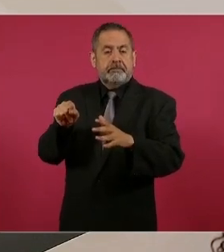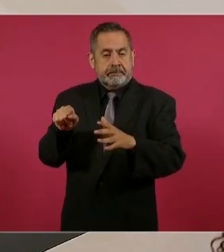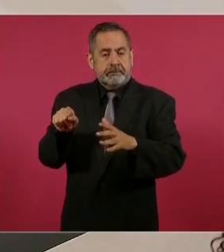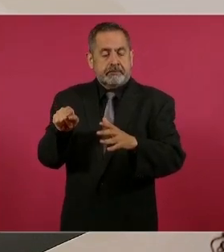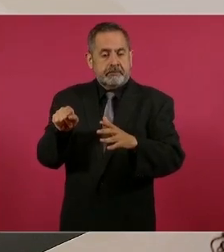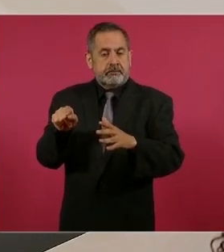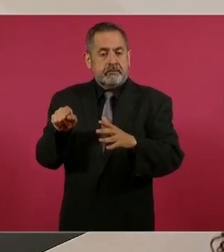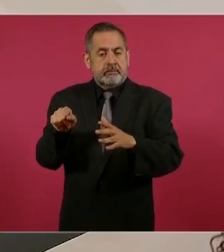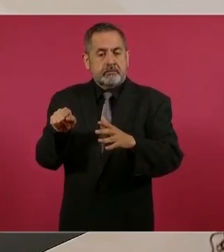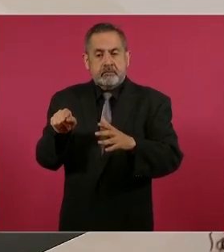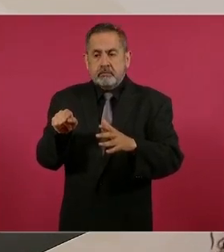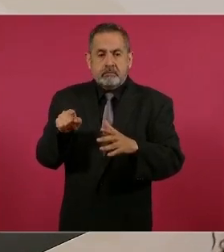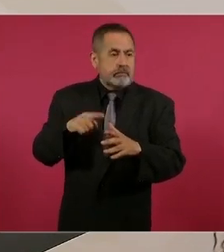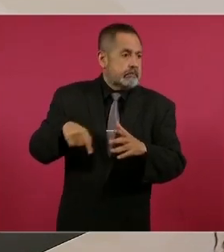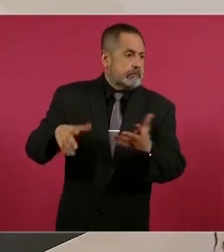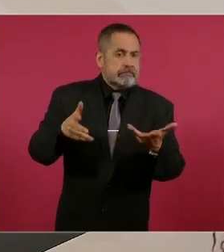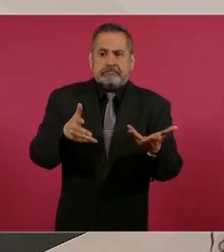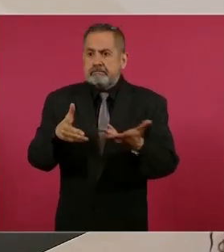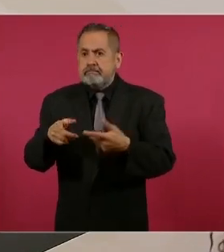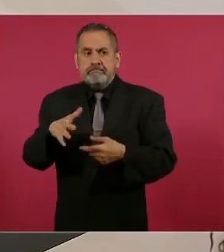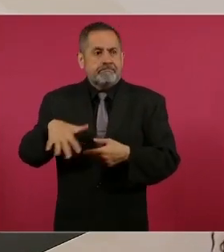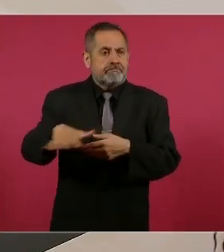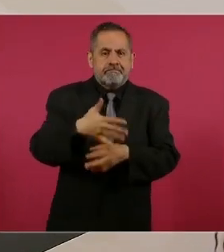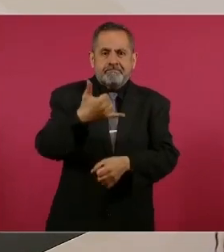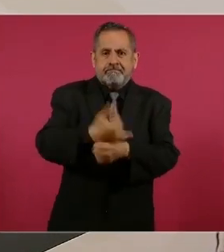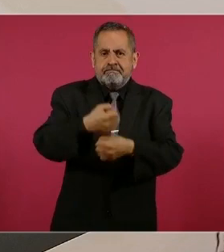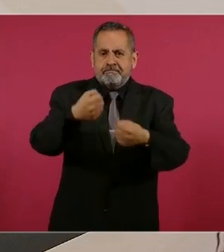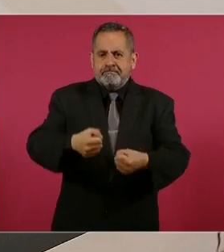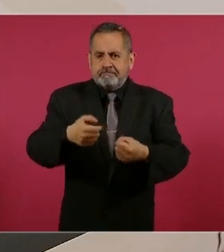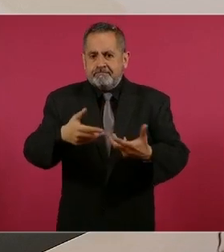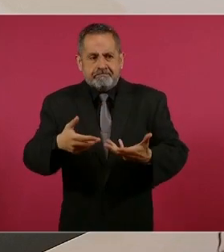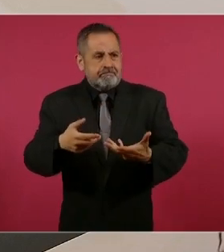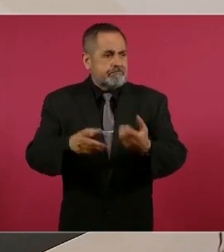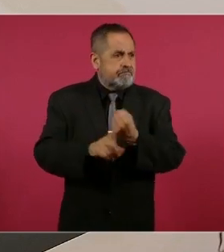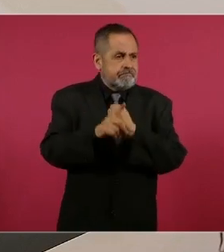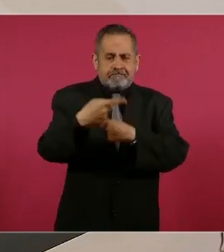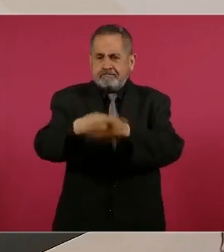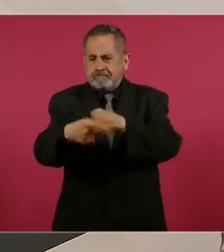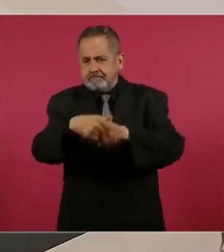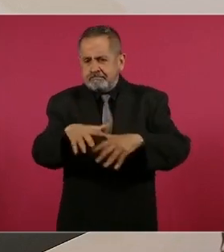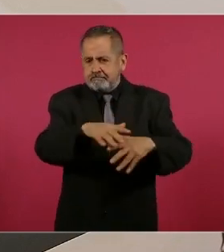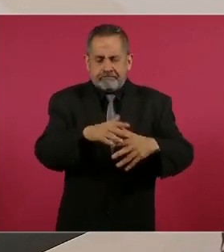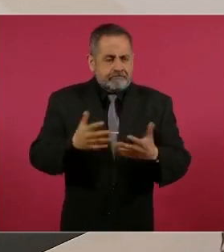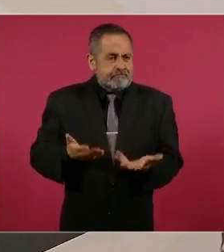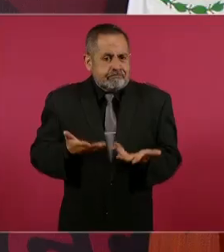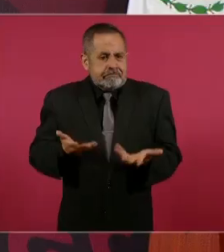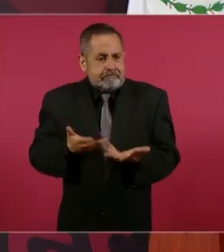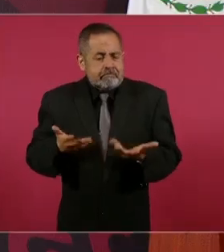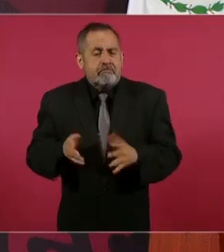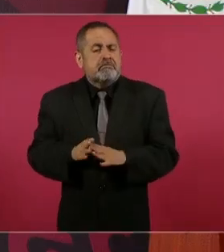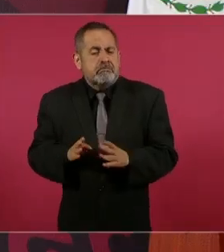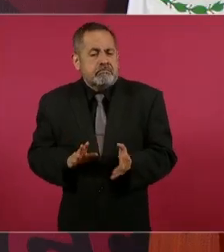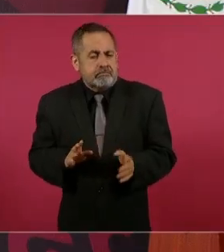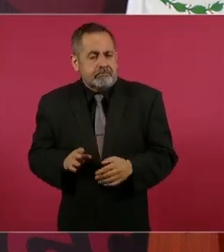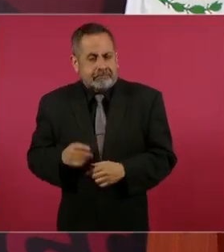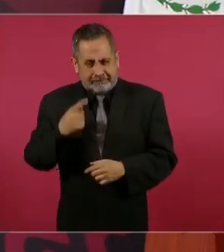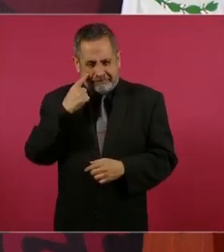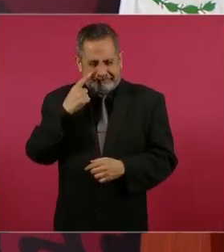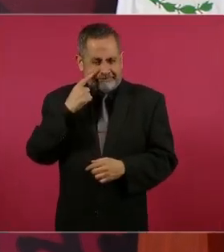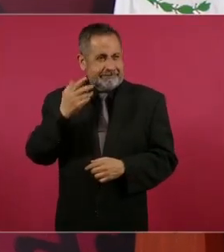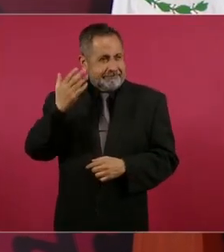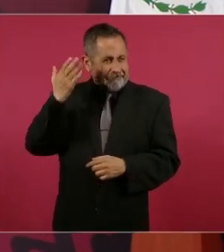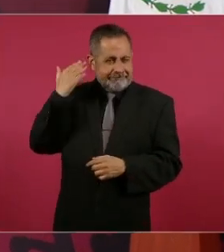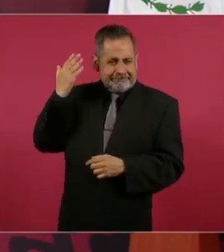el grave problema de la inseguridad pública, solo podía contar